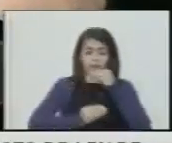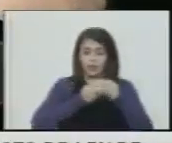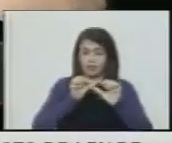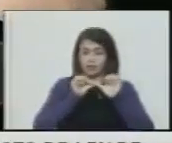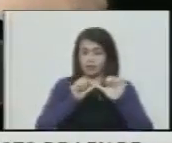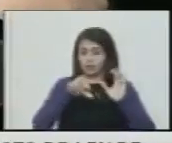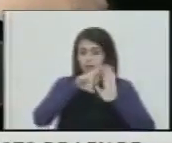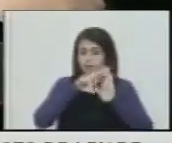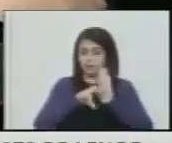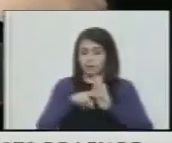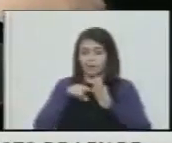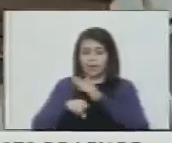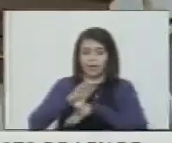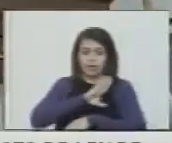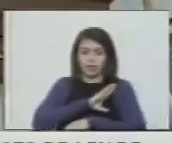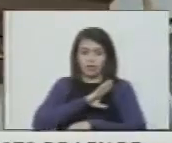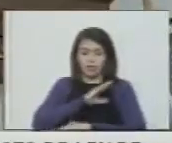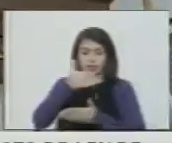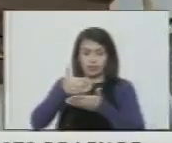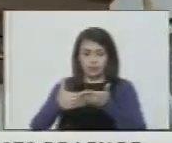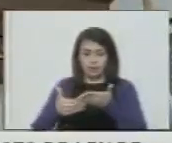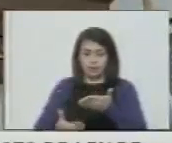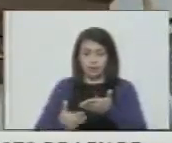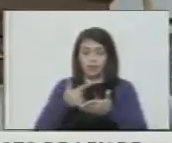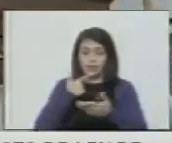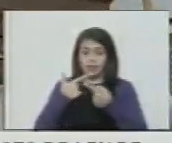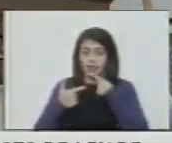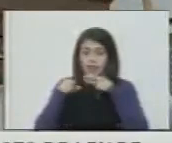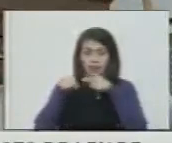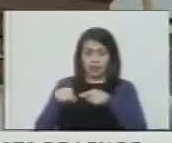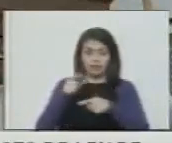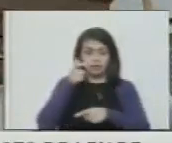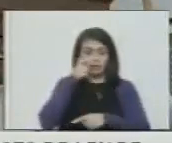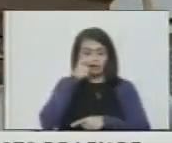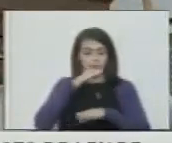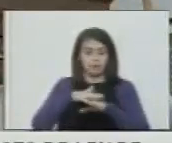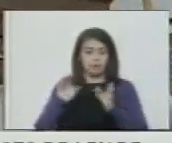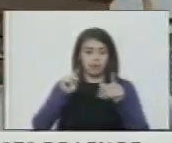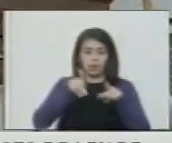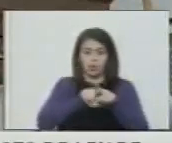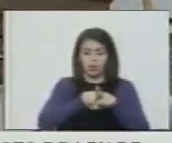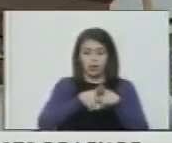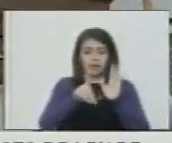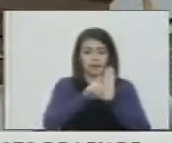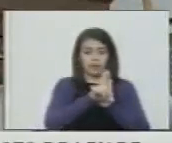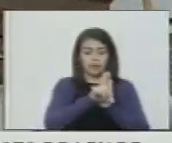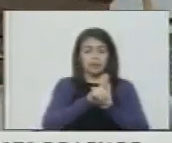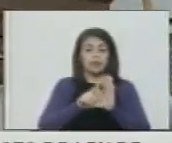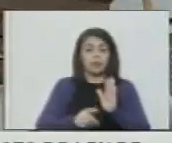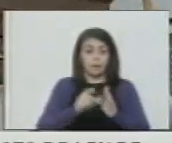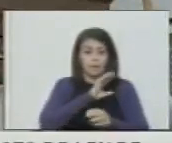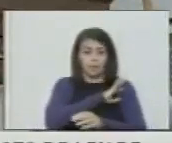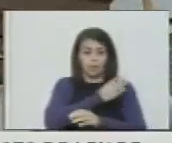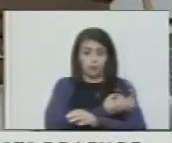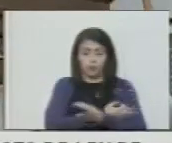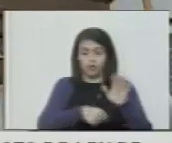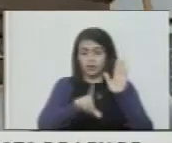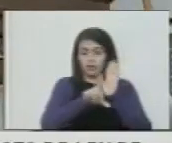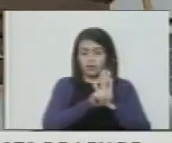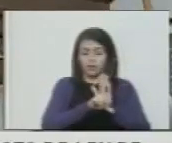establecen en el reglamento interno que a tales efectos se dicte, en observancia a lo establecido en el decreto con rango, valor y fuerza de